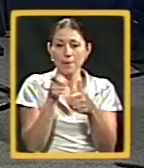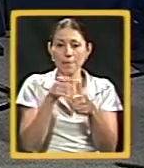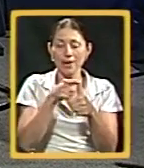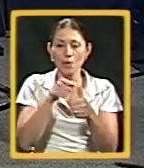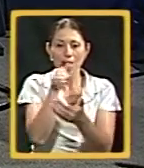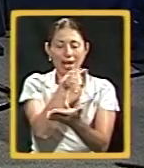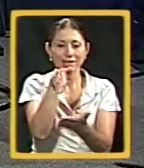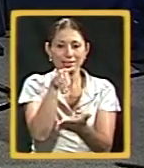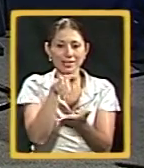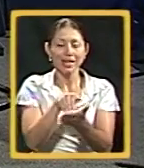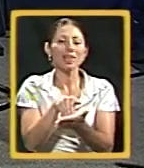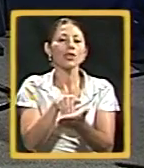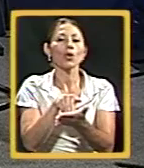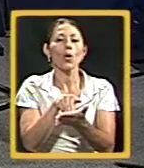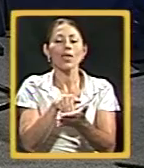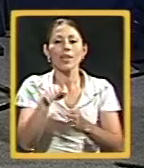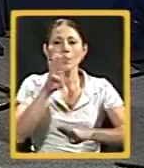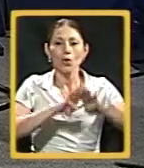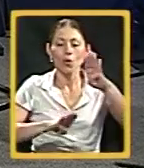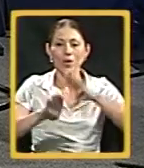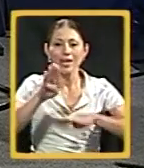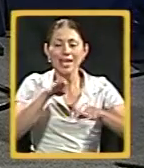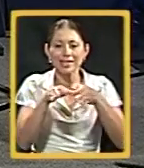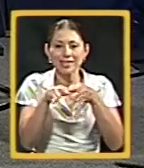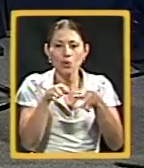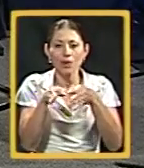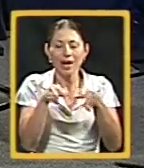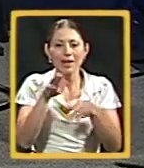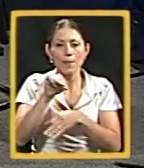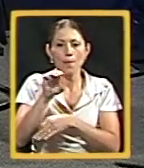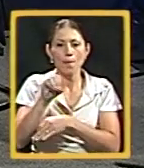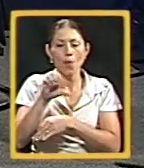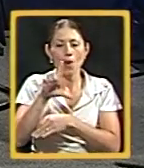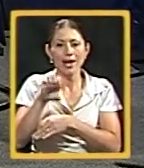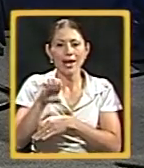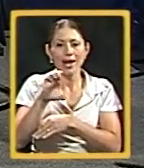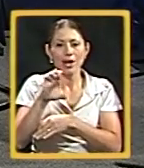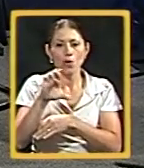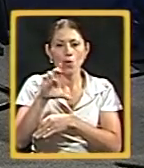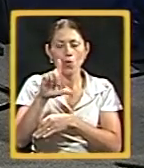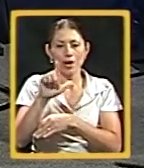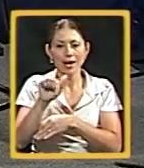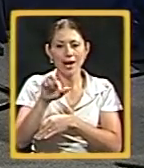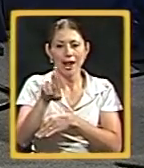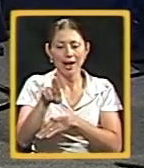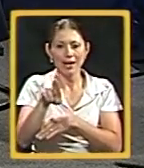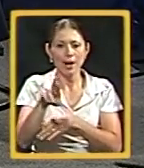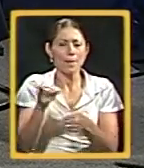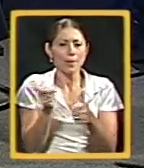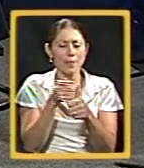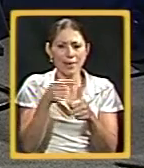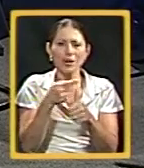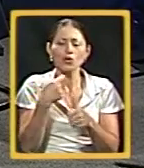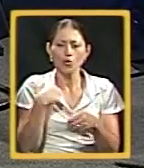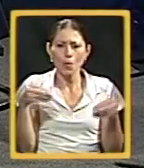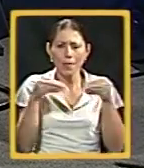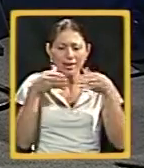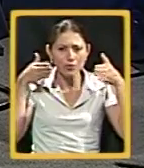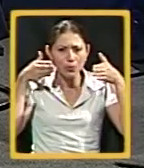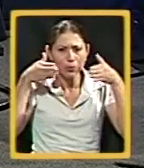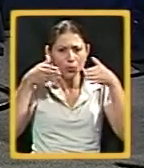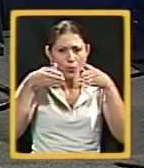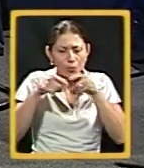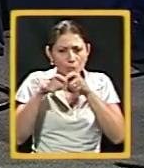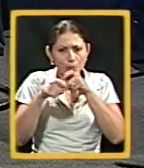Celular y Molecular. En ese tiempo mi investigación iba más en esa línea de la microscopía electrónica.